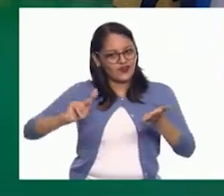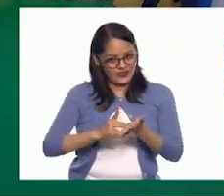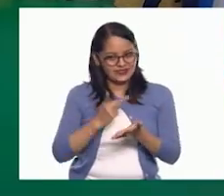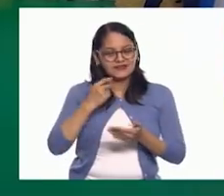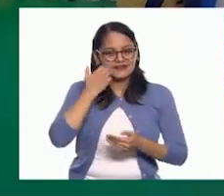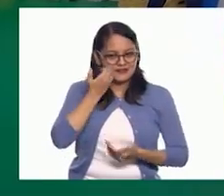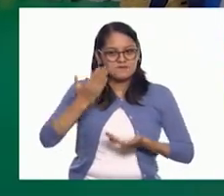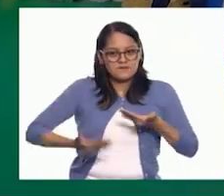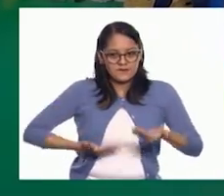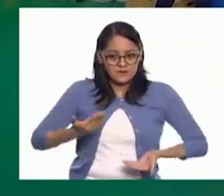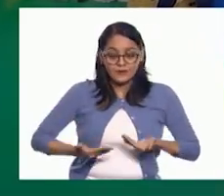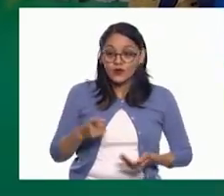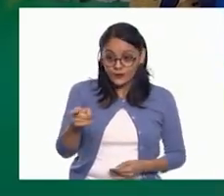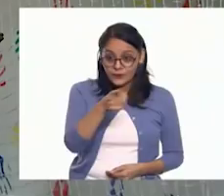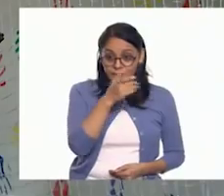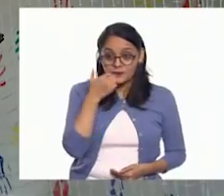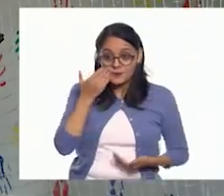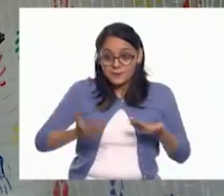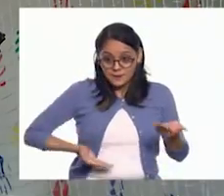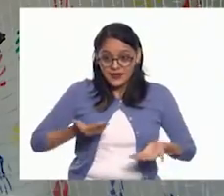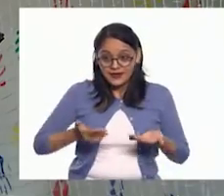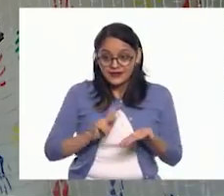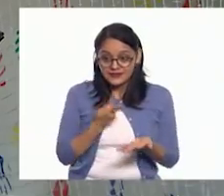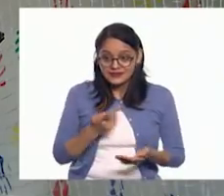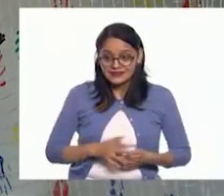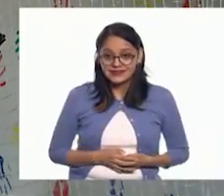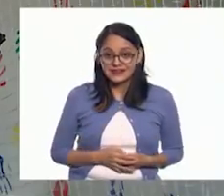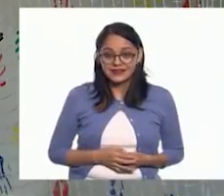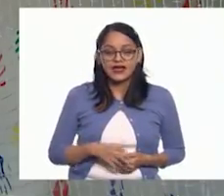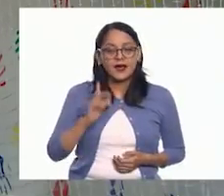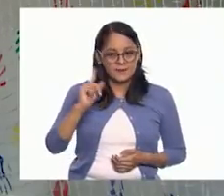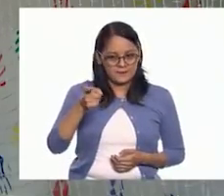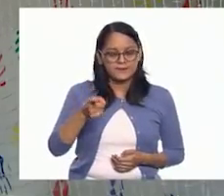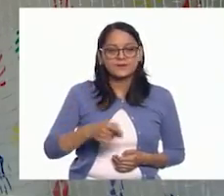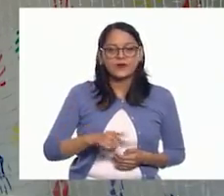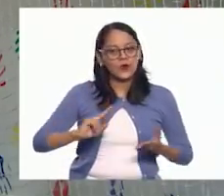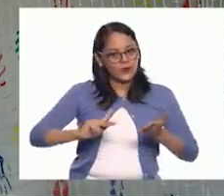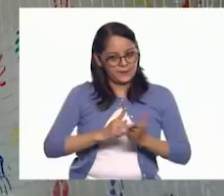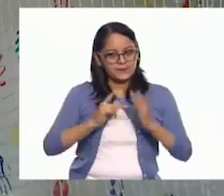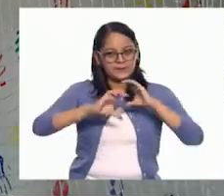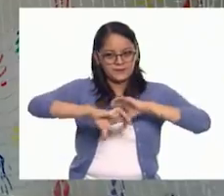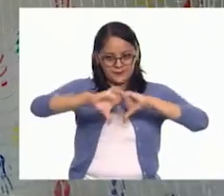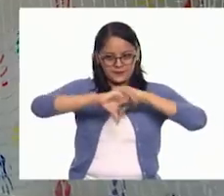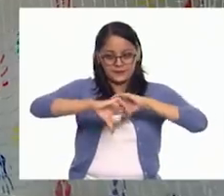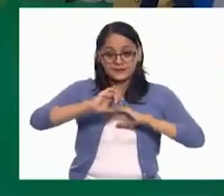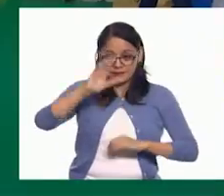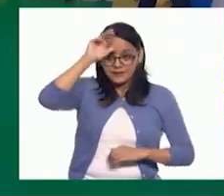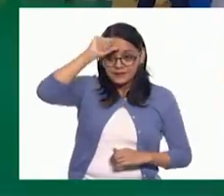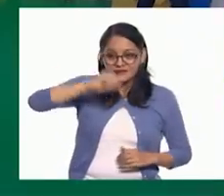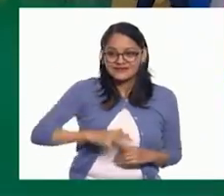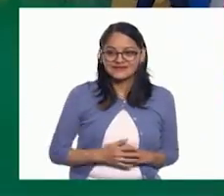bailar. ¿La quieren volver a bailar? Vamos, sí. Entonces, vamos a